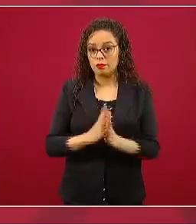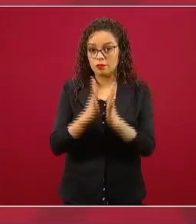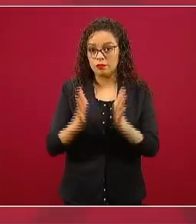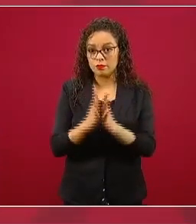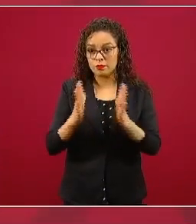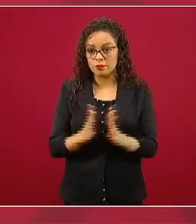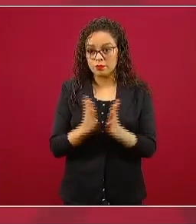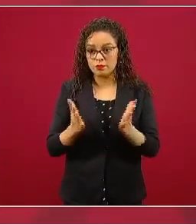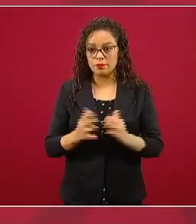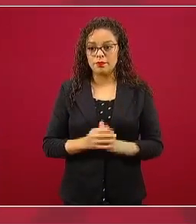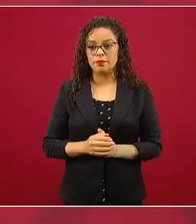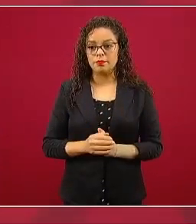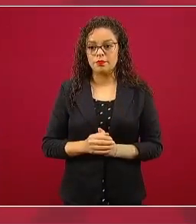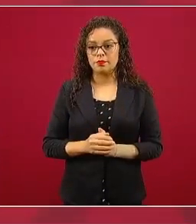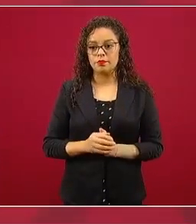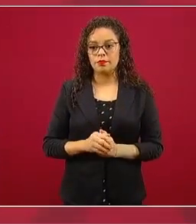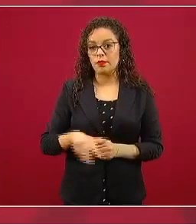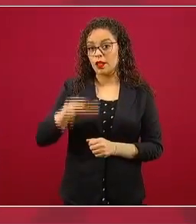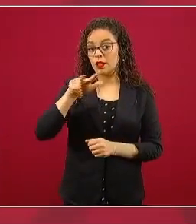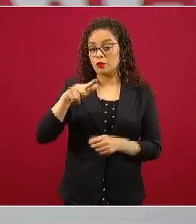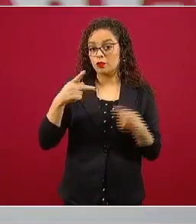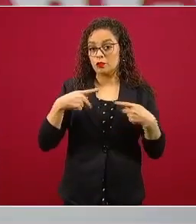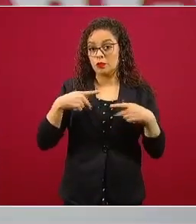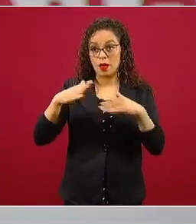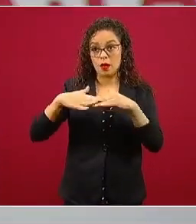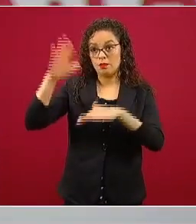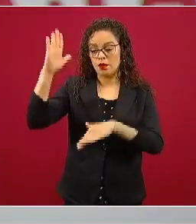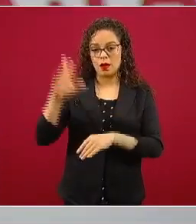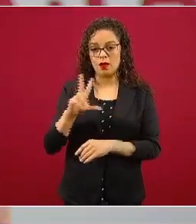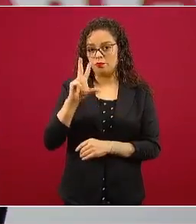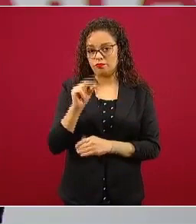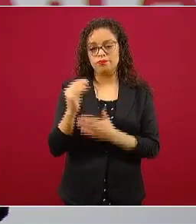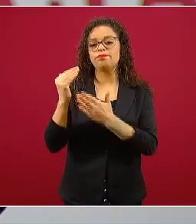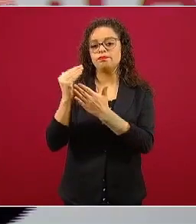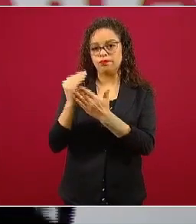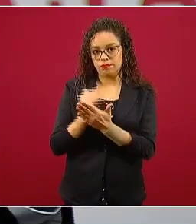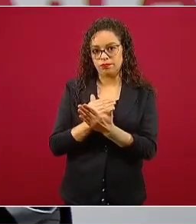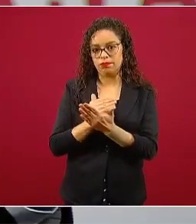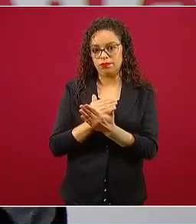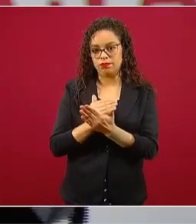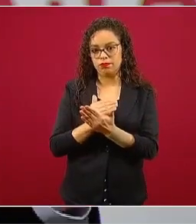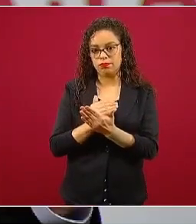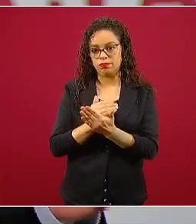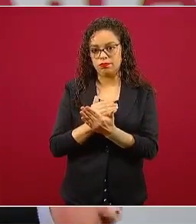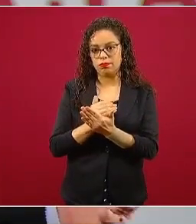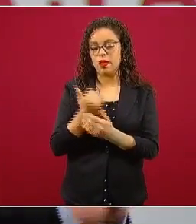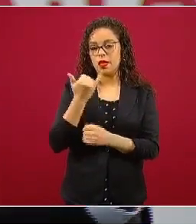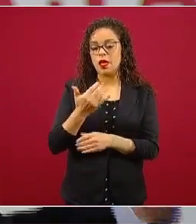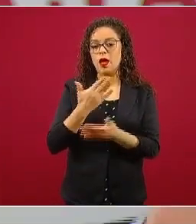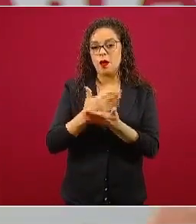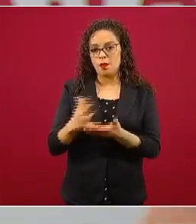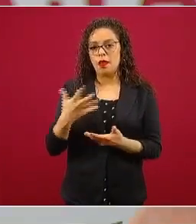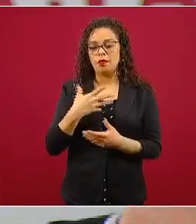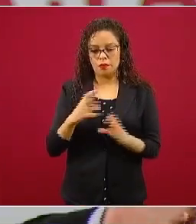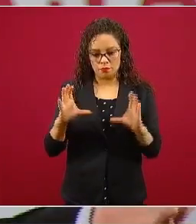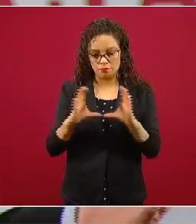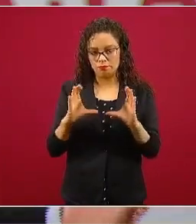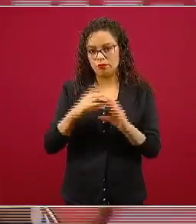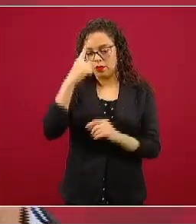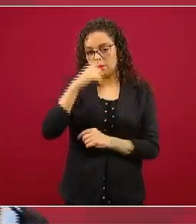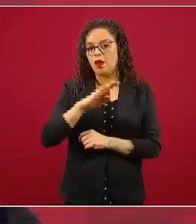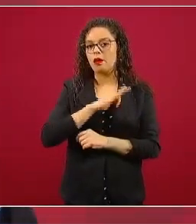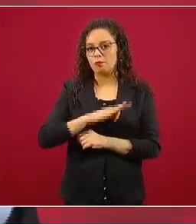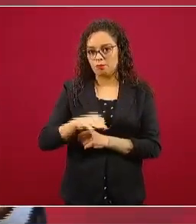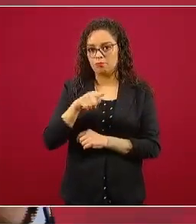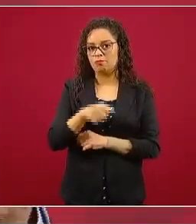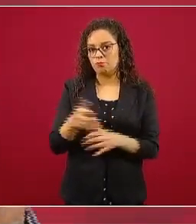van a participar más de 18 personas que tienen las credenciales, además, para poderlo hacer, porque no es un